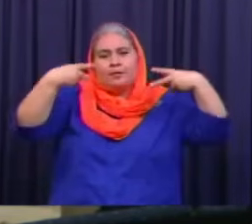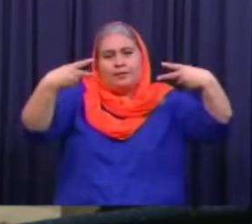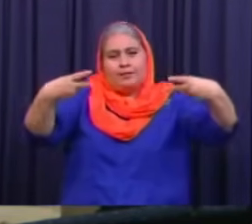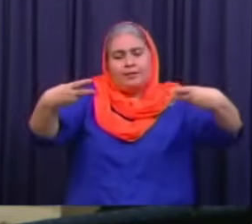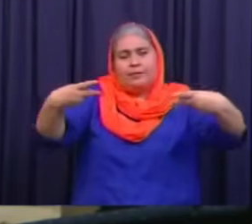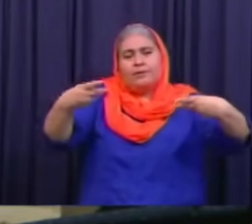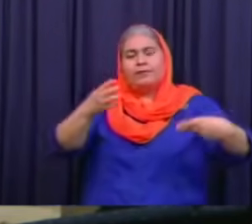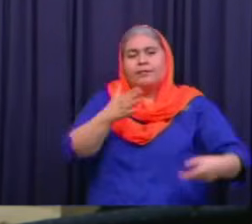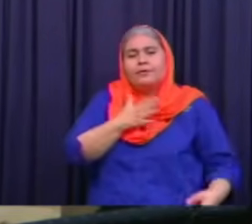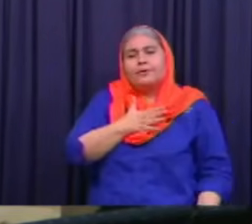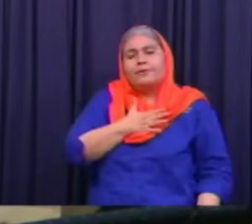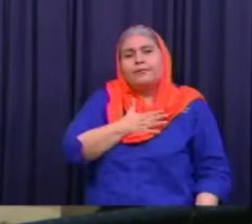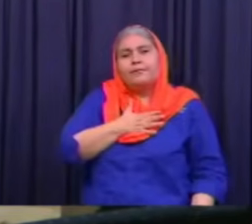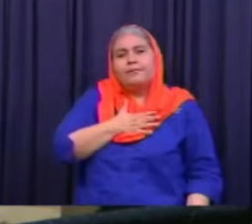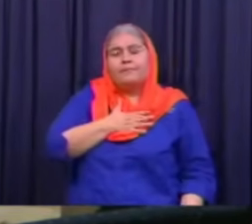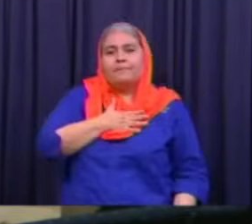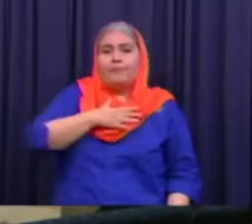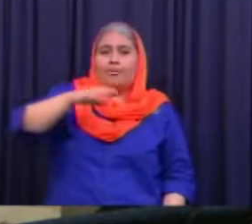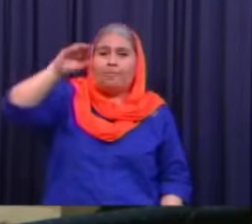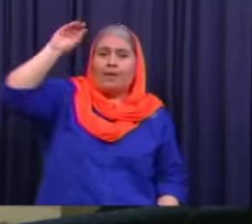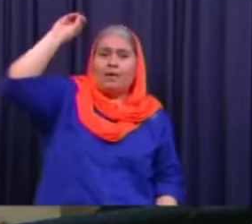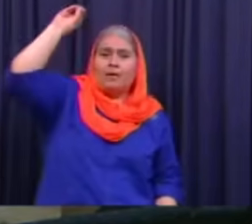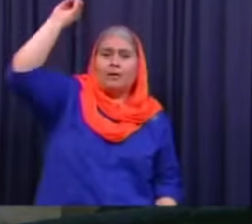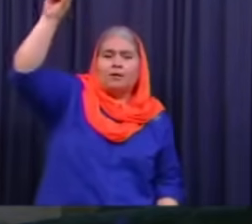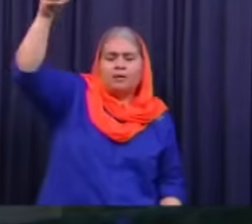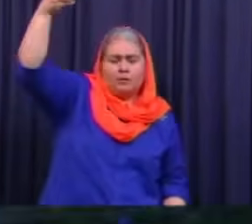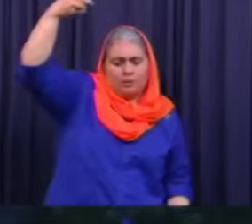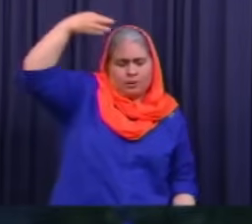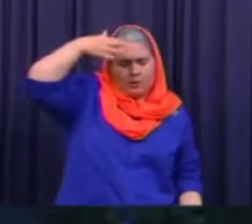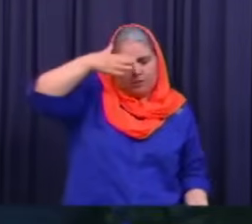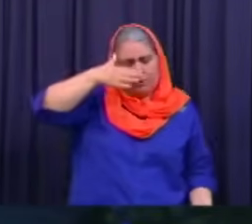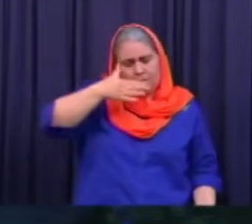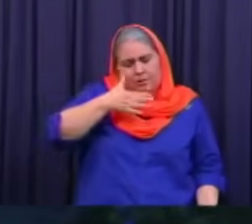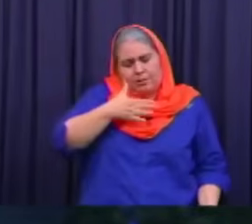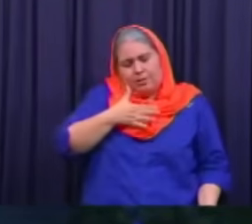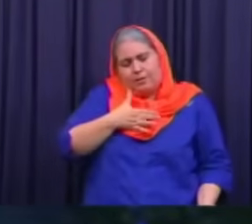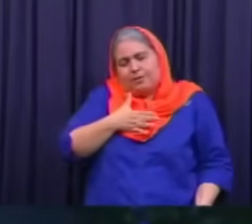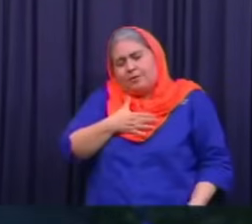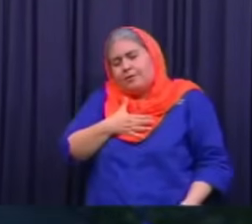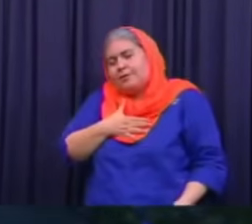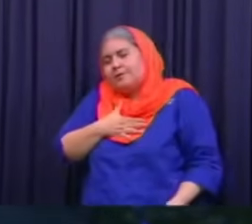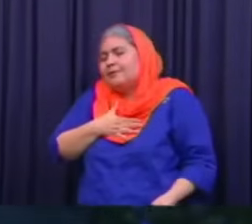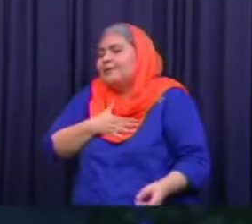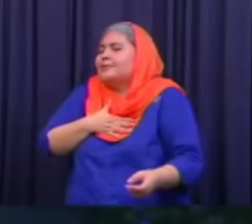transformó y vino tu gracia y